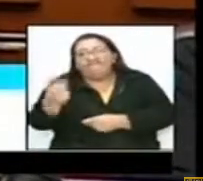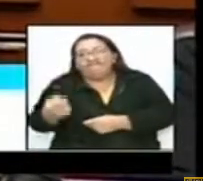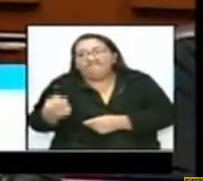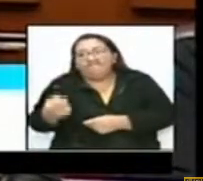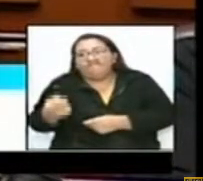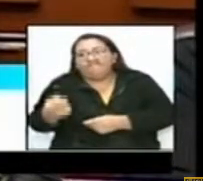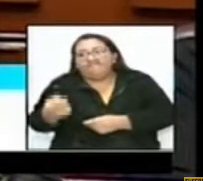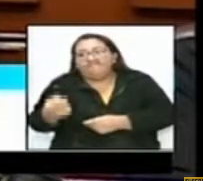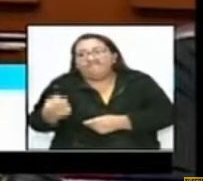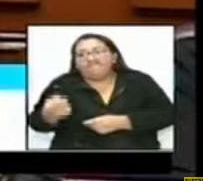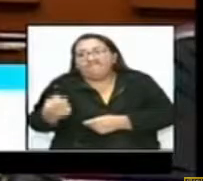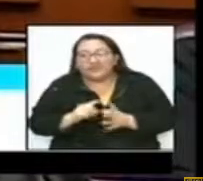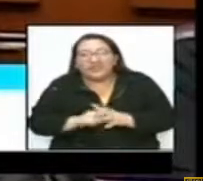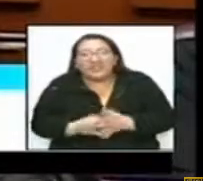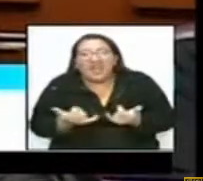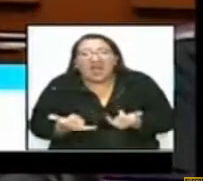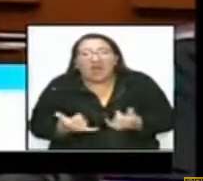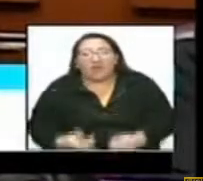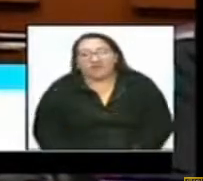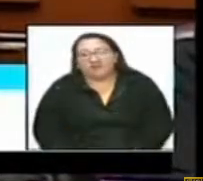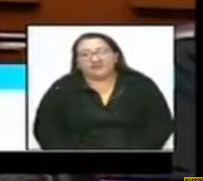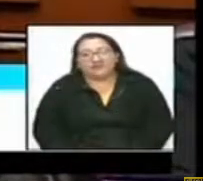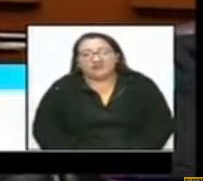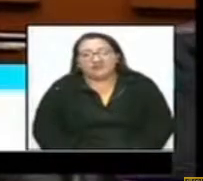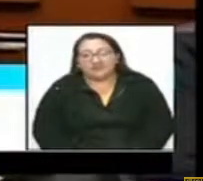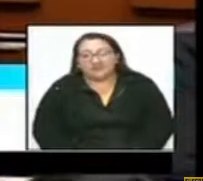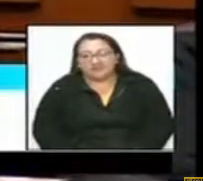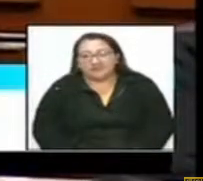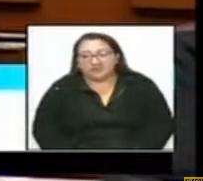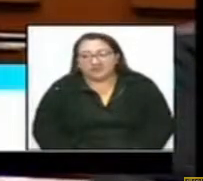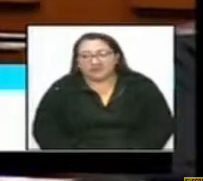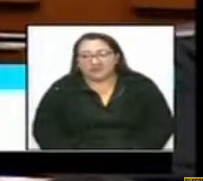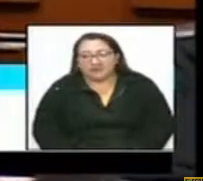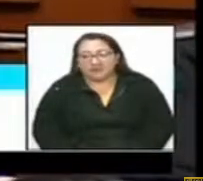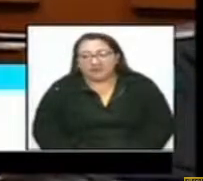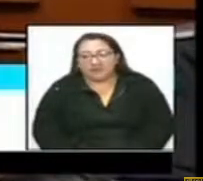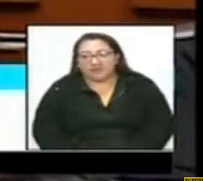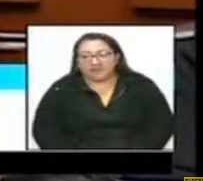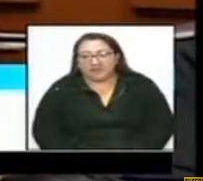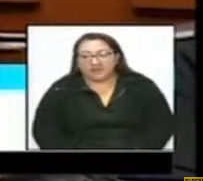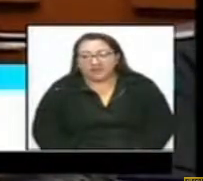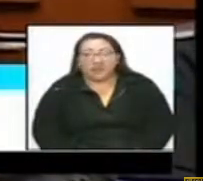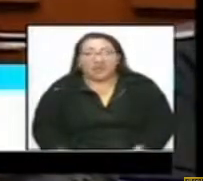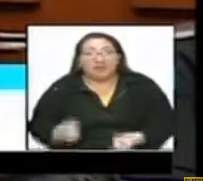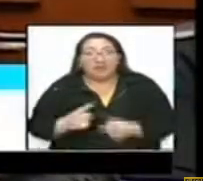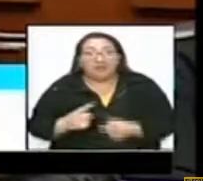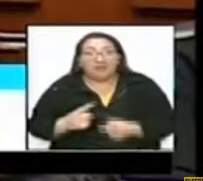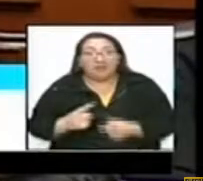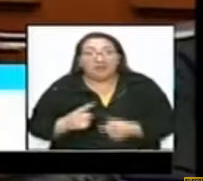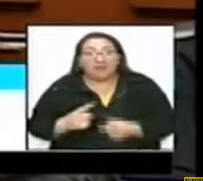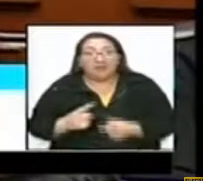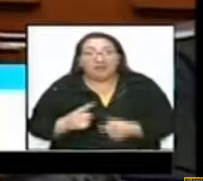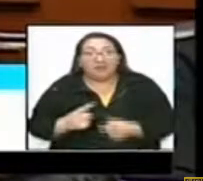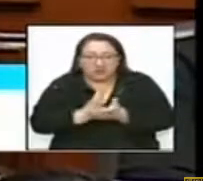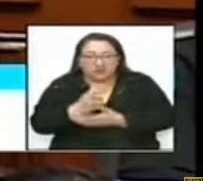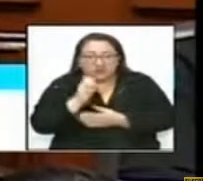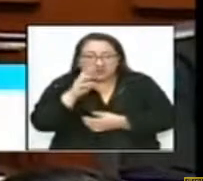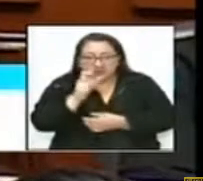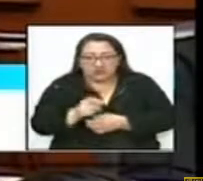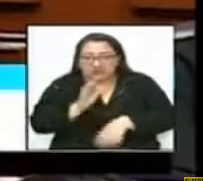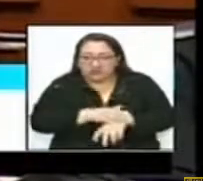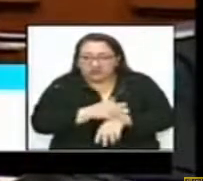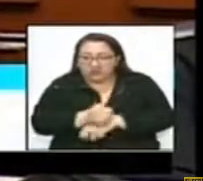y no pueda ser candidato o sea recién ahora nos están diciendo eso pero hasta el día de hoy las sentencias firmes son las que determinan que una